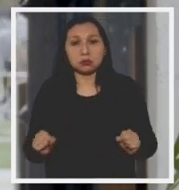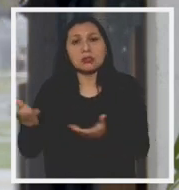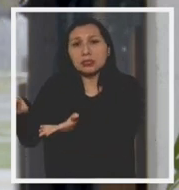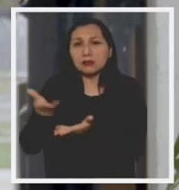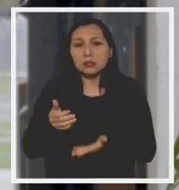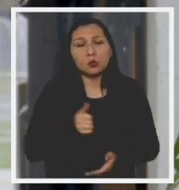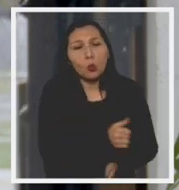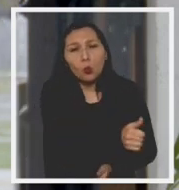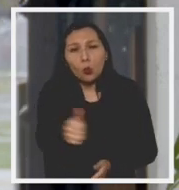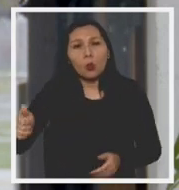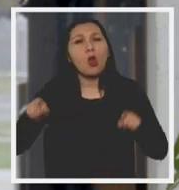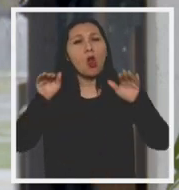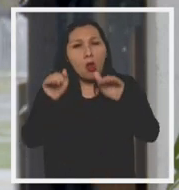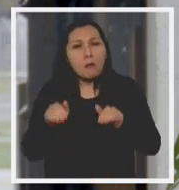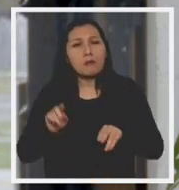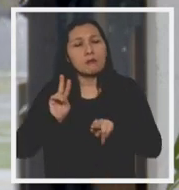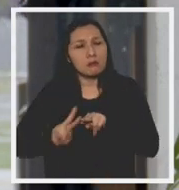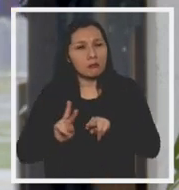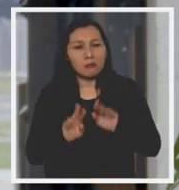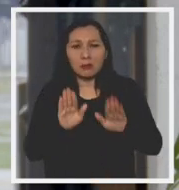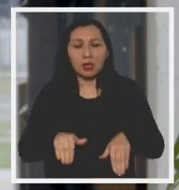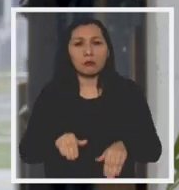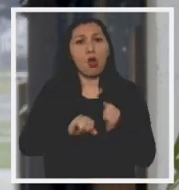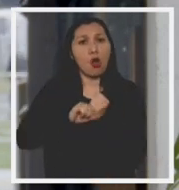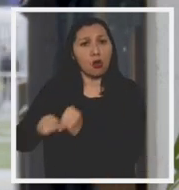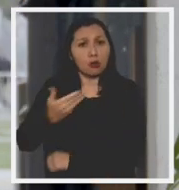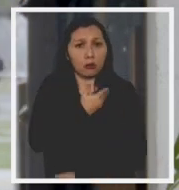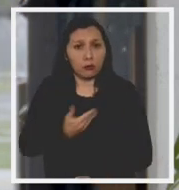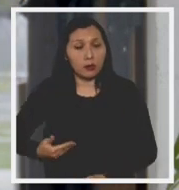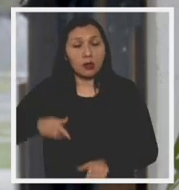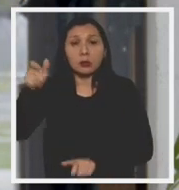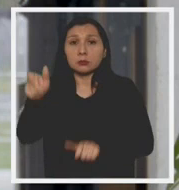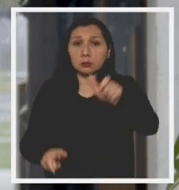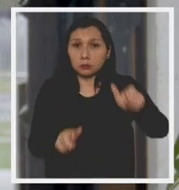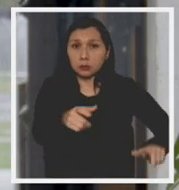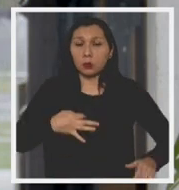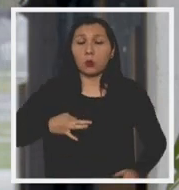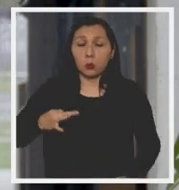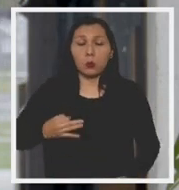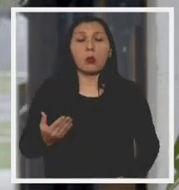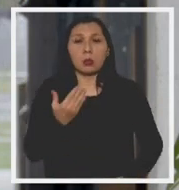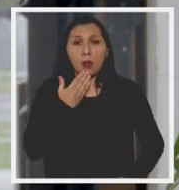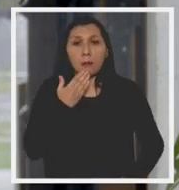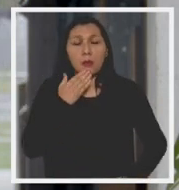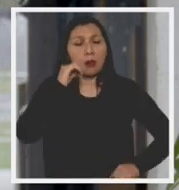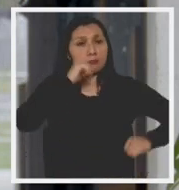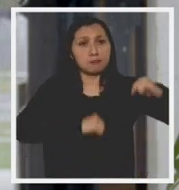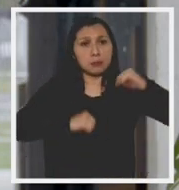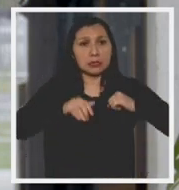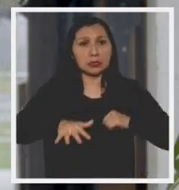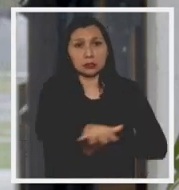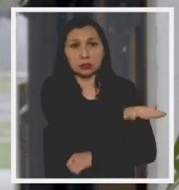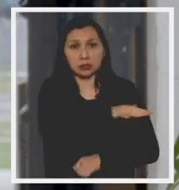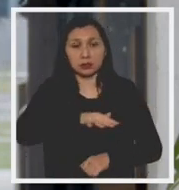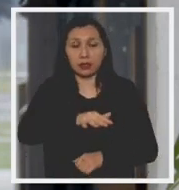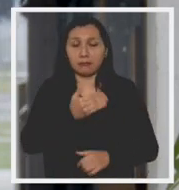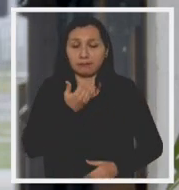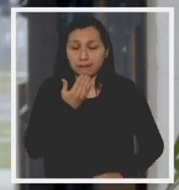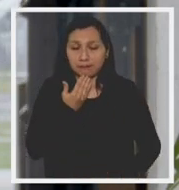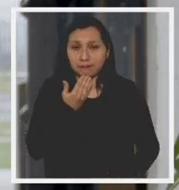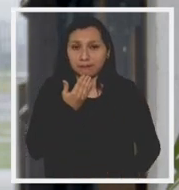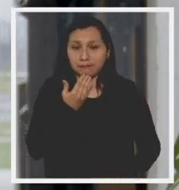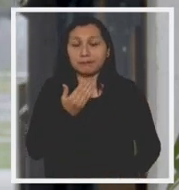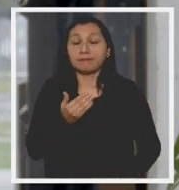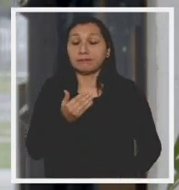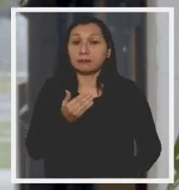todos a hacer lo mismo, a la oposición, a la ciudadanía, también al mundo empresarial.